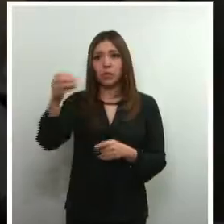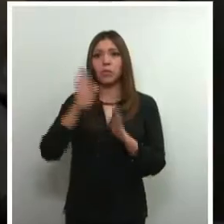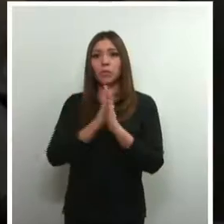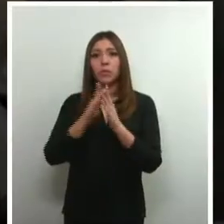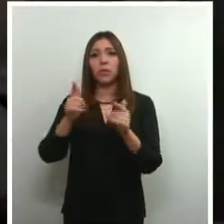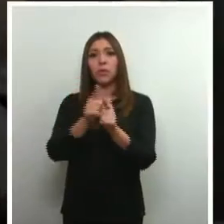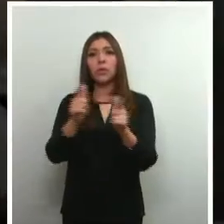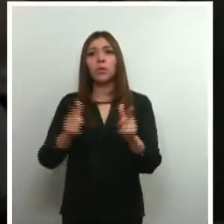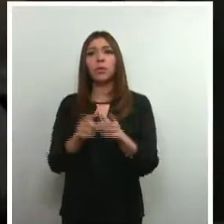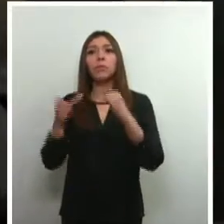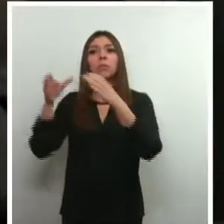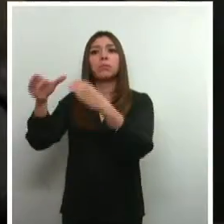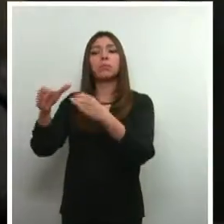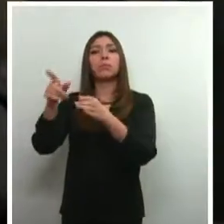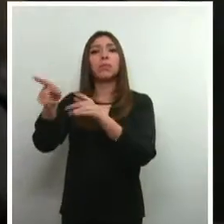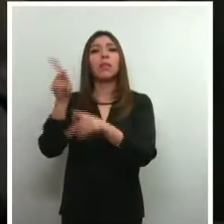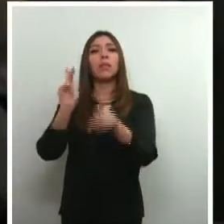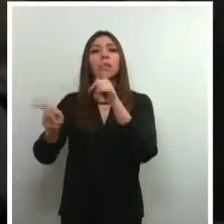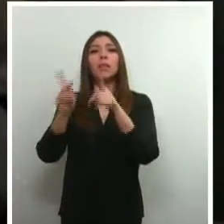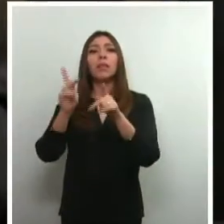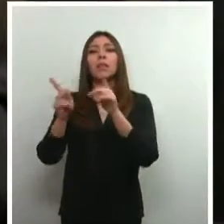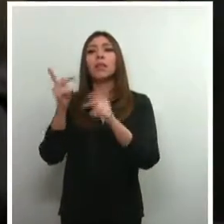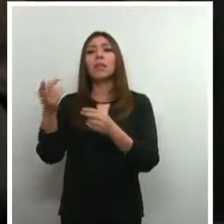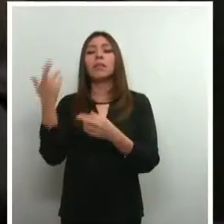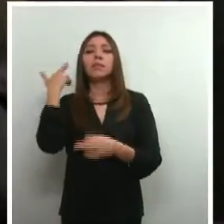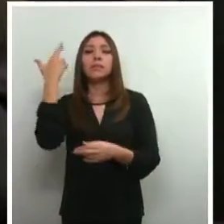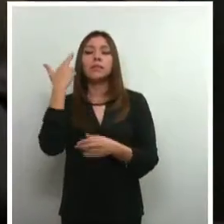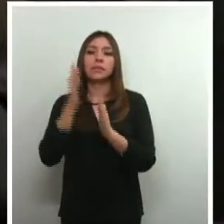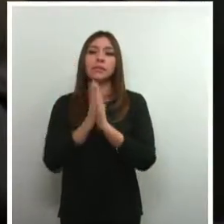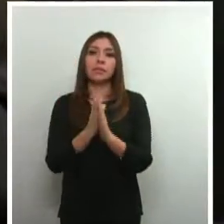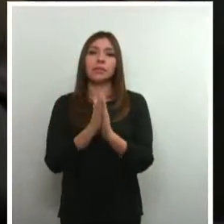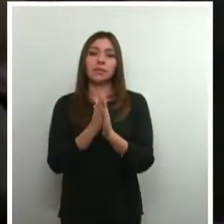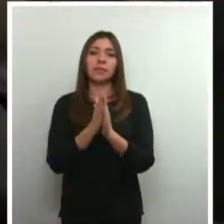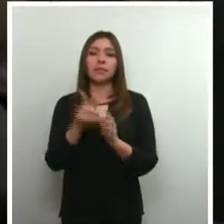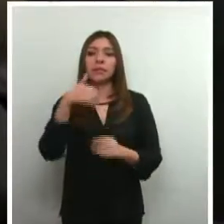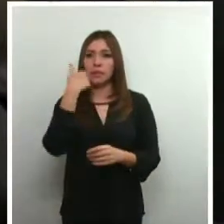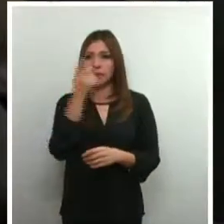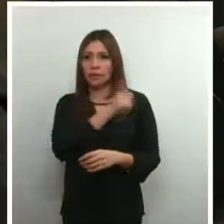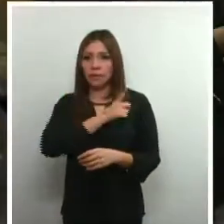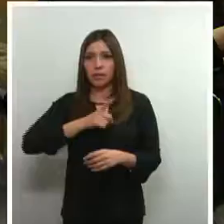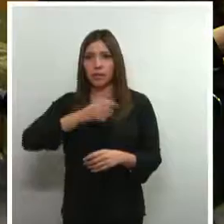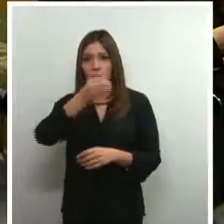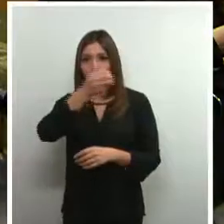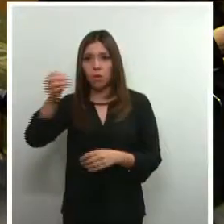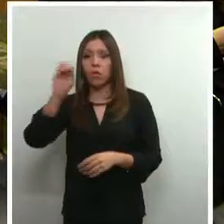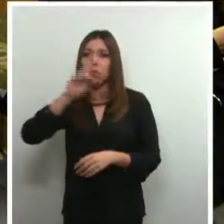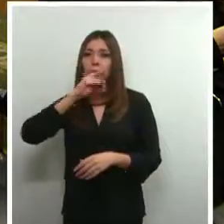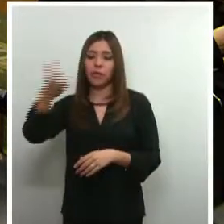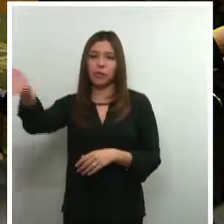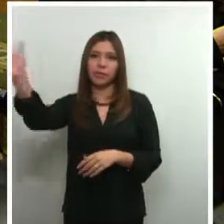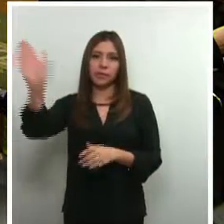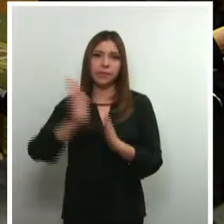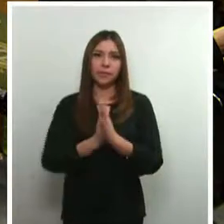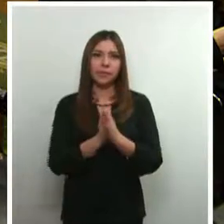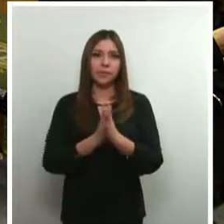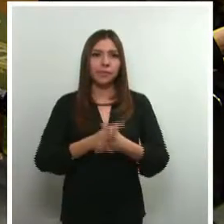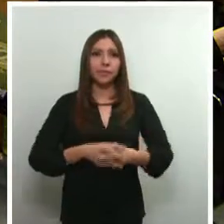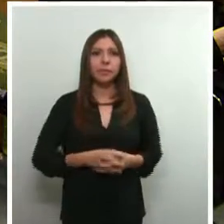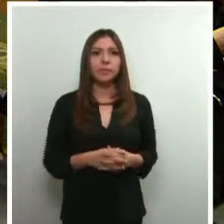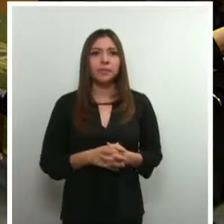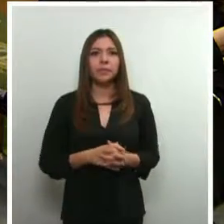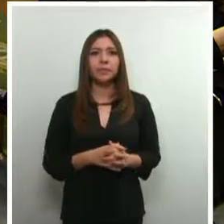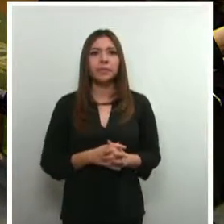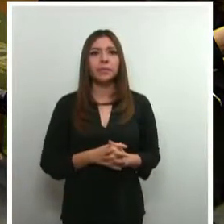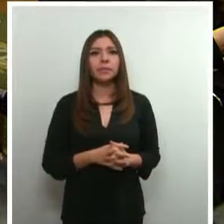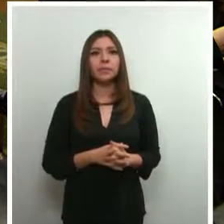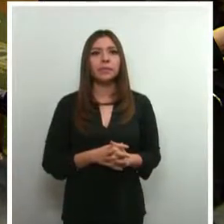estar en la sesión y están haciendo conversaciones. Les pido que guarden orden o abandonen la sala, por favor. Les